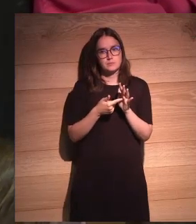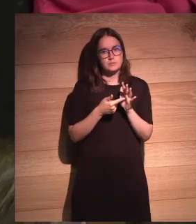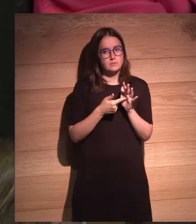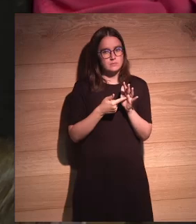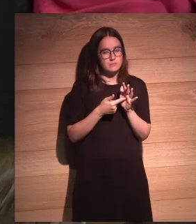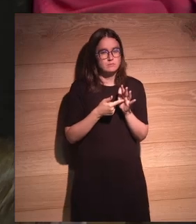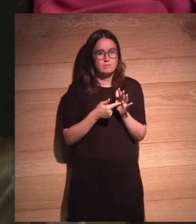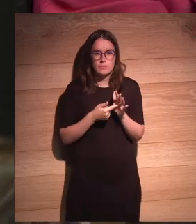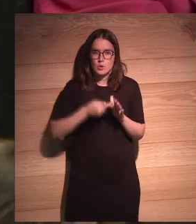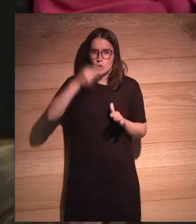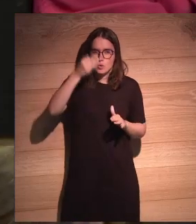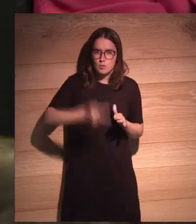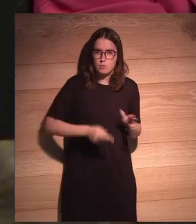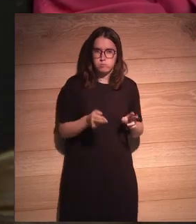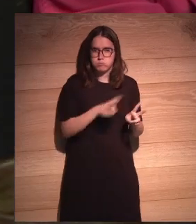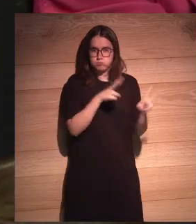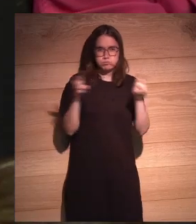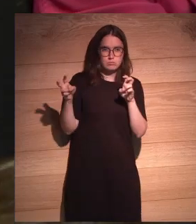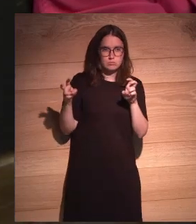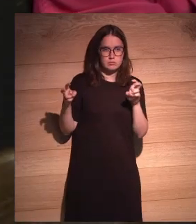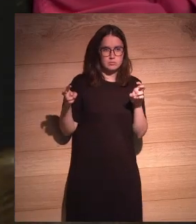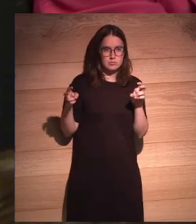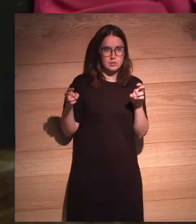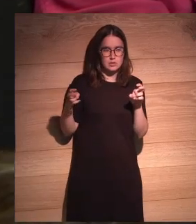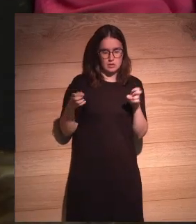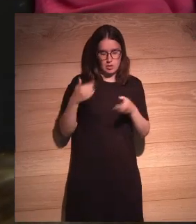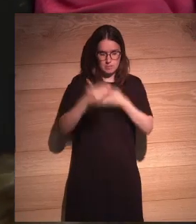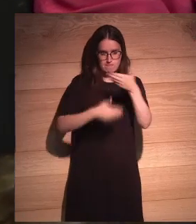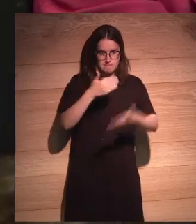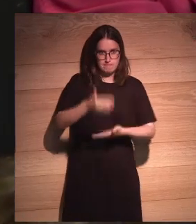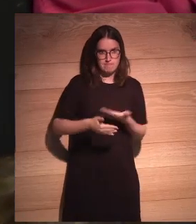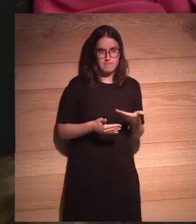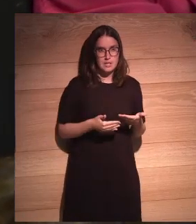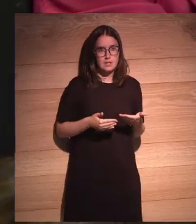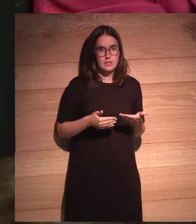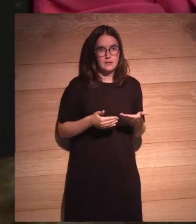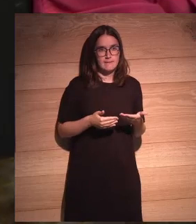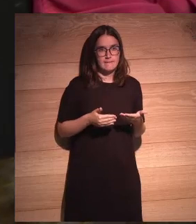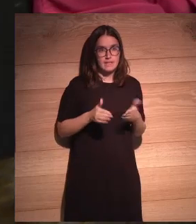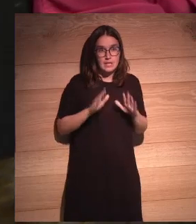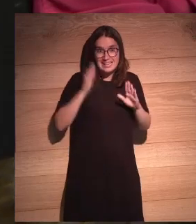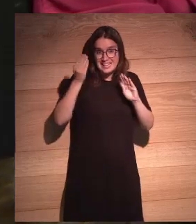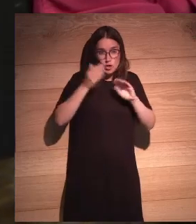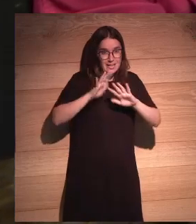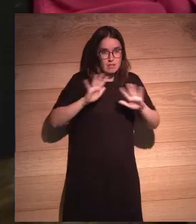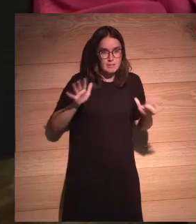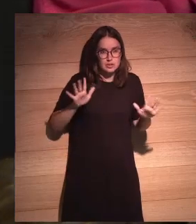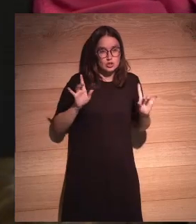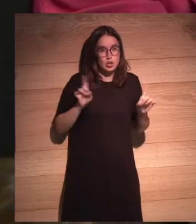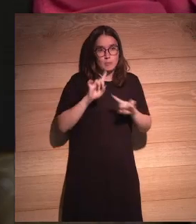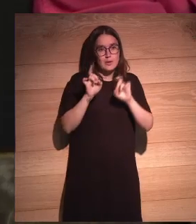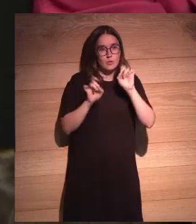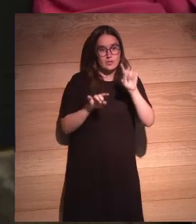verdaderamente puntero y que tiene mucho recorrido. Y creo que nada más,